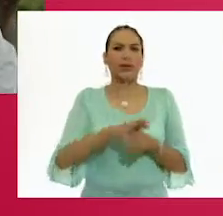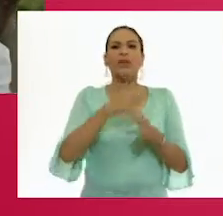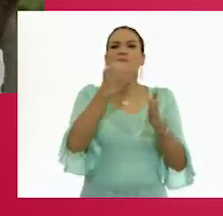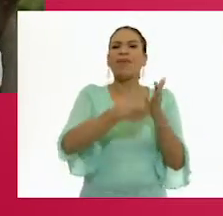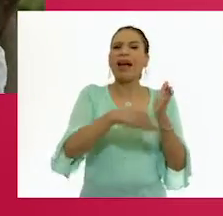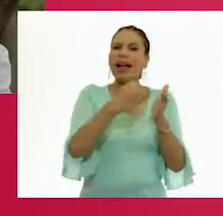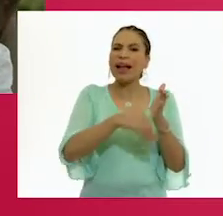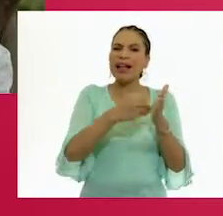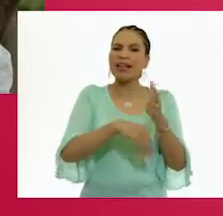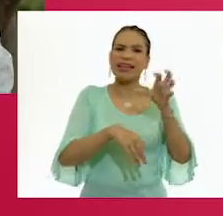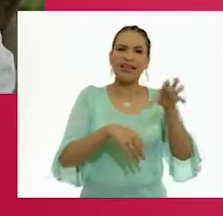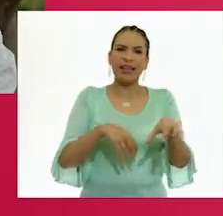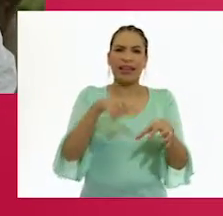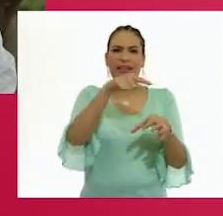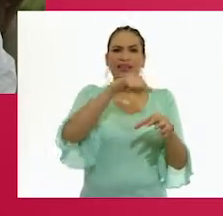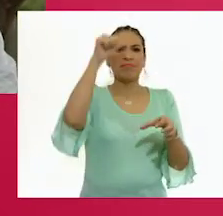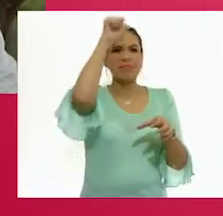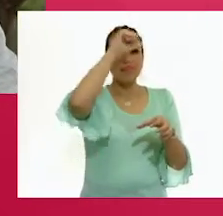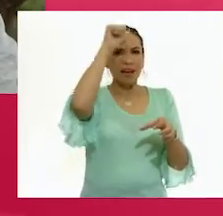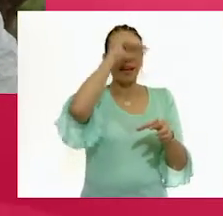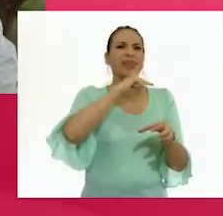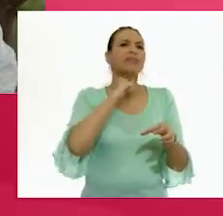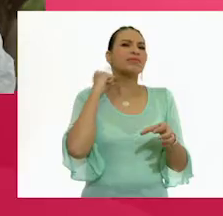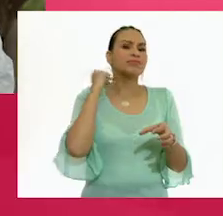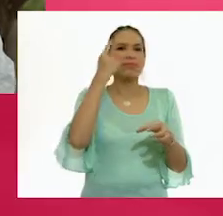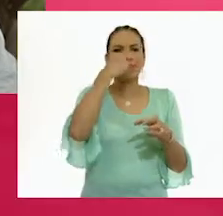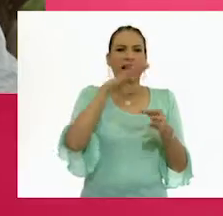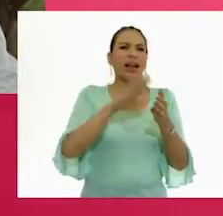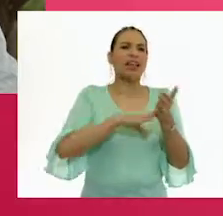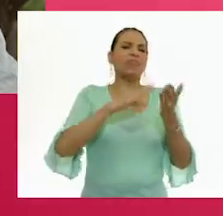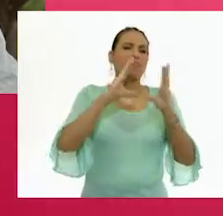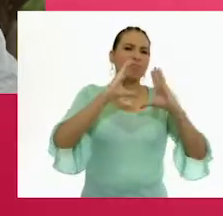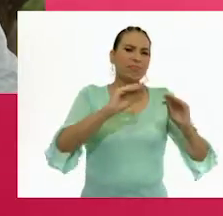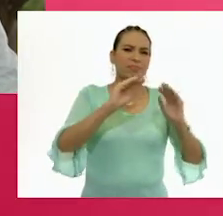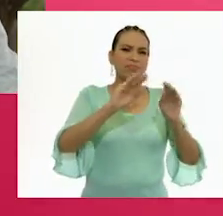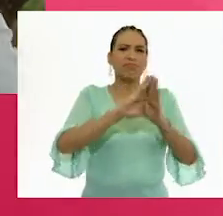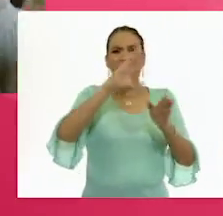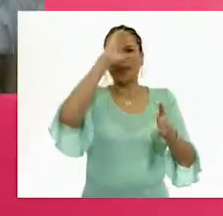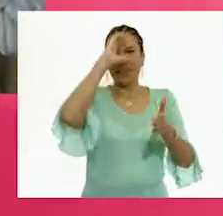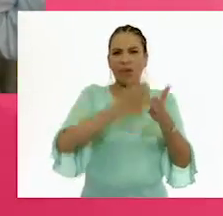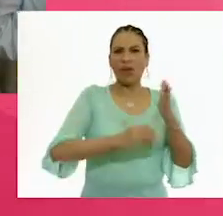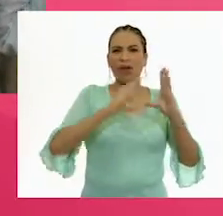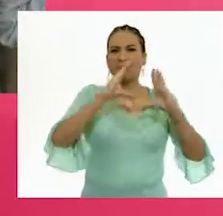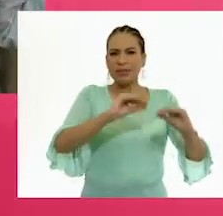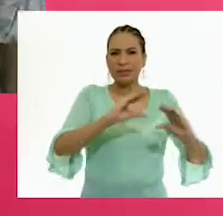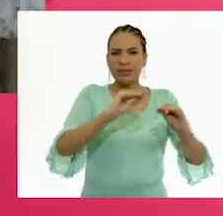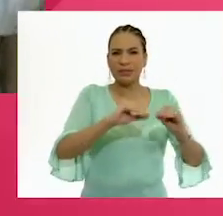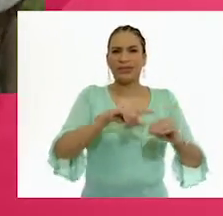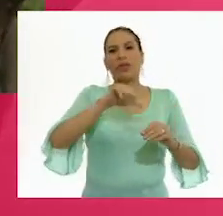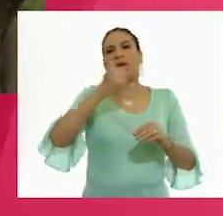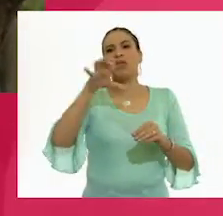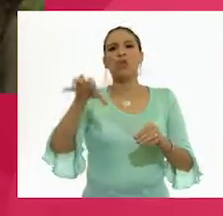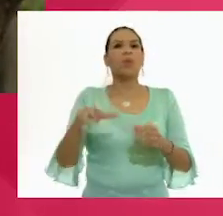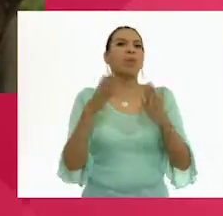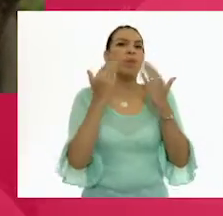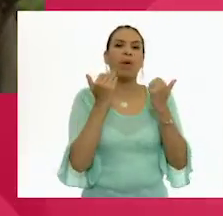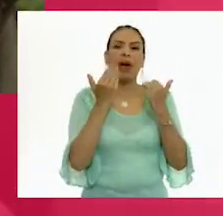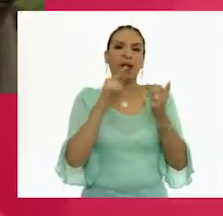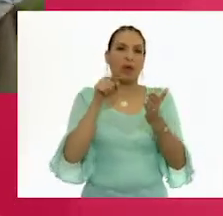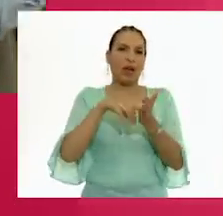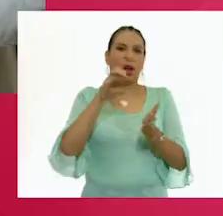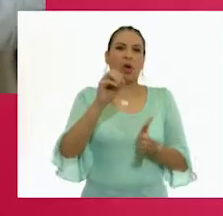faltaba curas, sacerdotes para evangelizar, catequizar, y allá lo tenían en